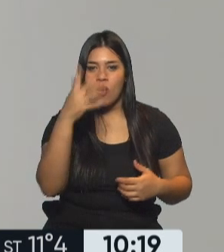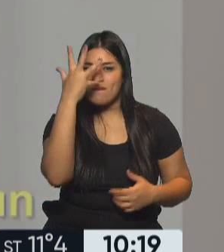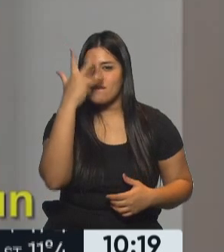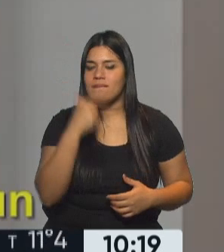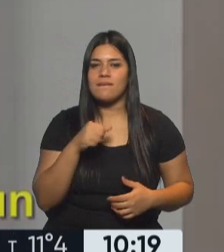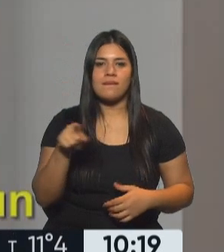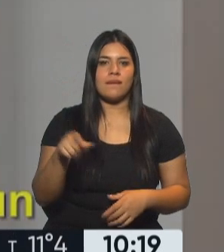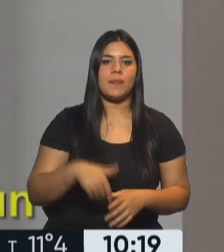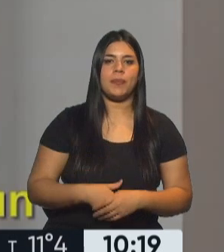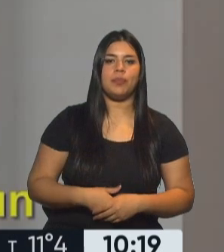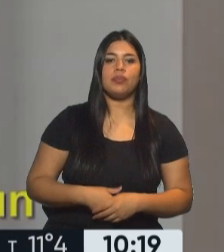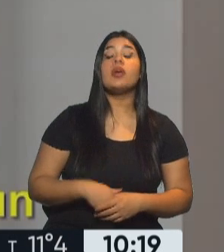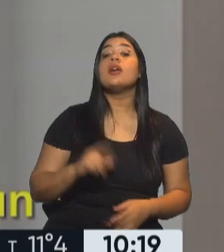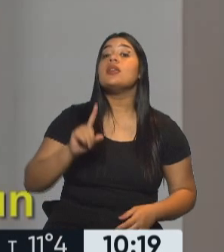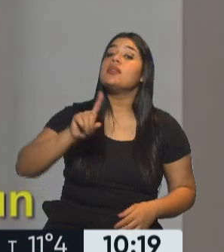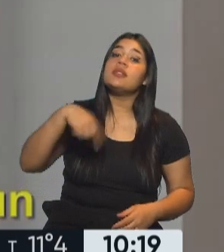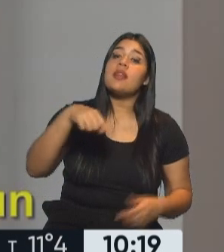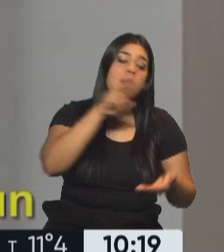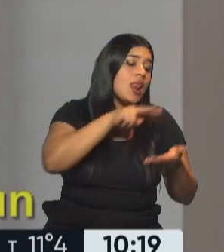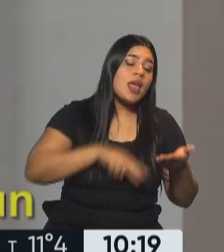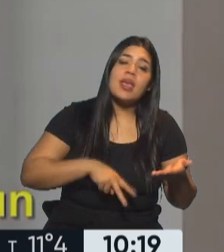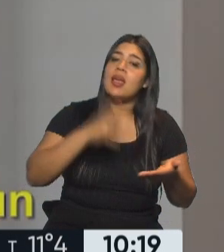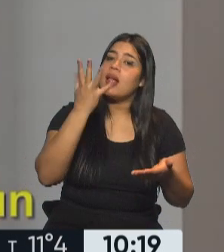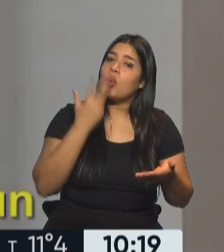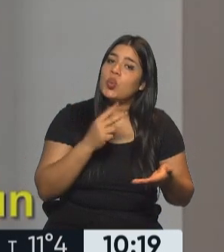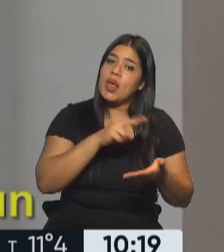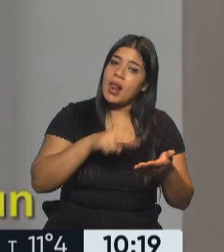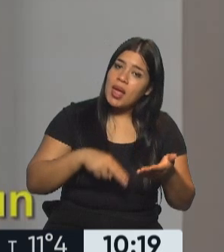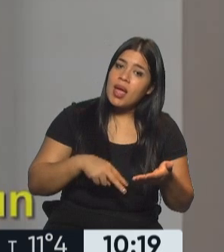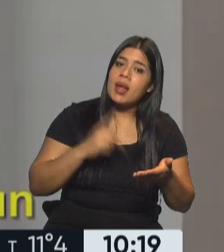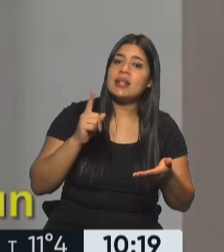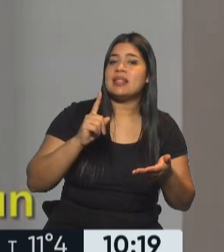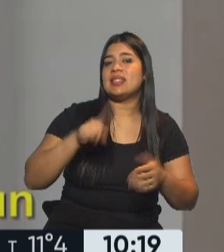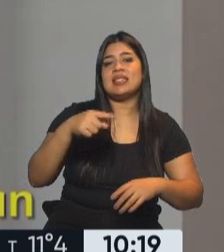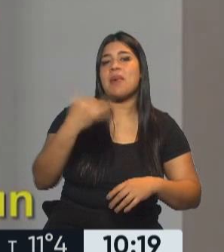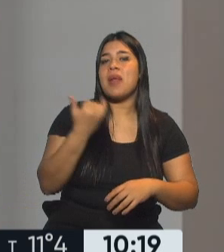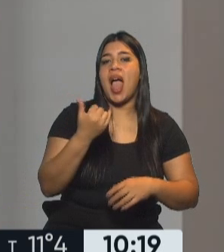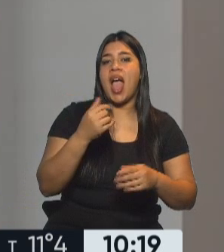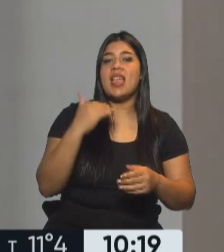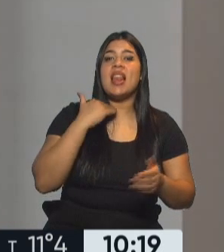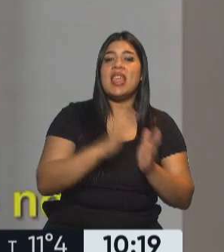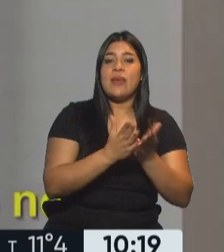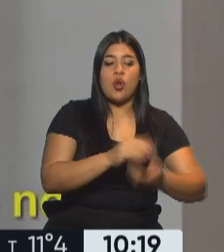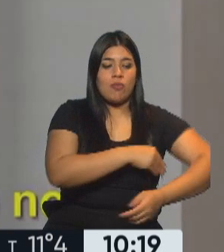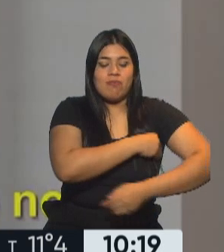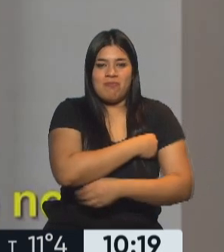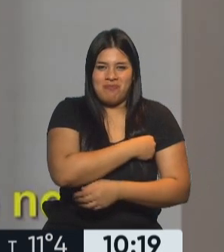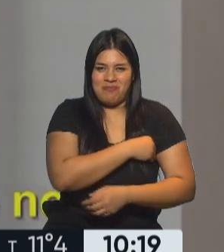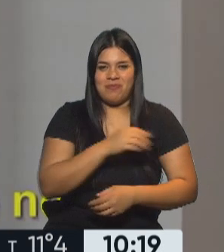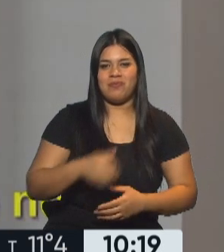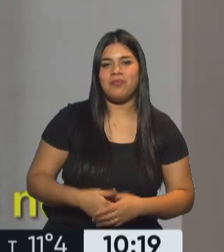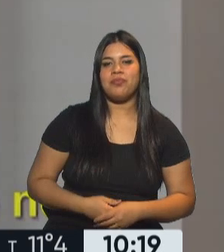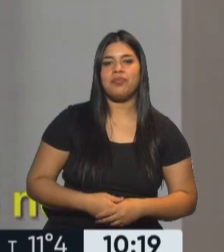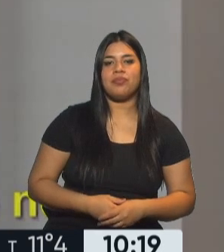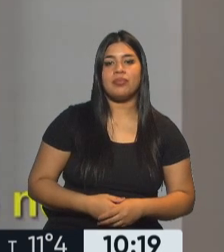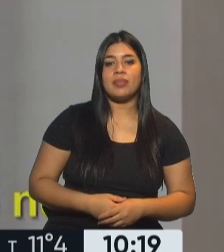tango. Siempre leía, era muy lector, siempre tenía un libro debajo de su brazo. Estaba terminando ese